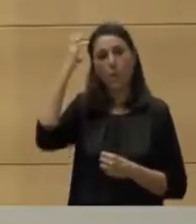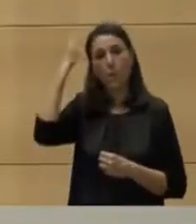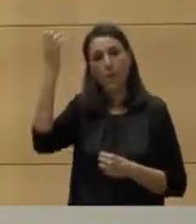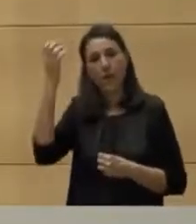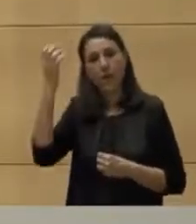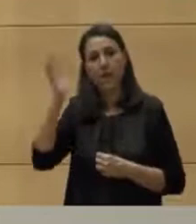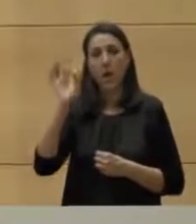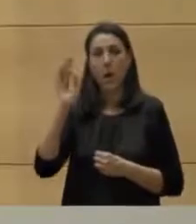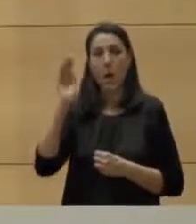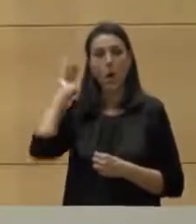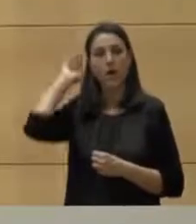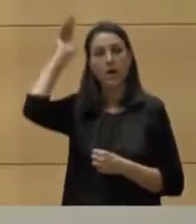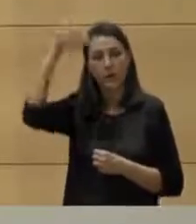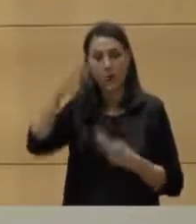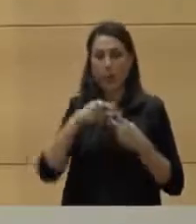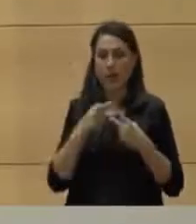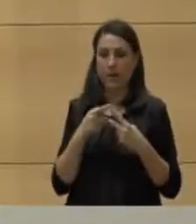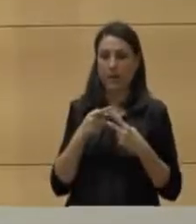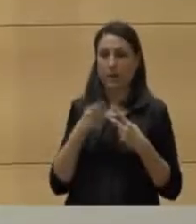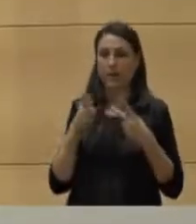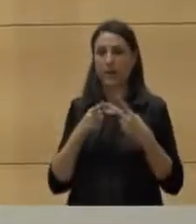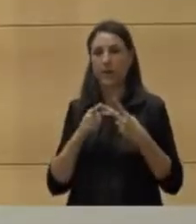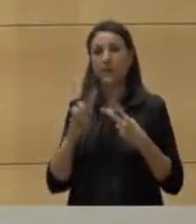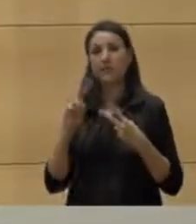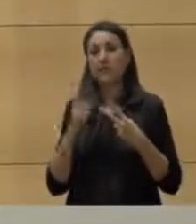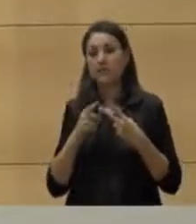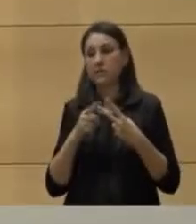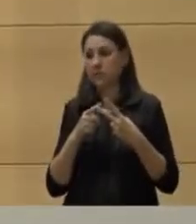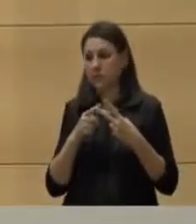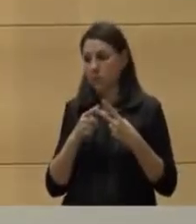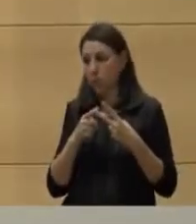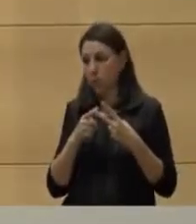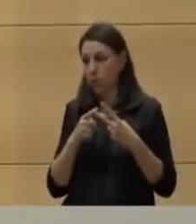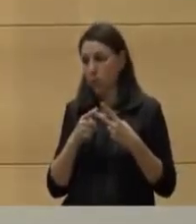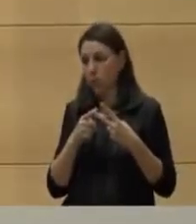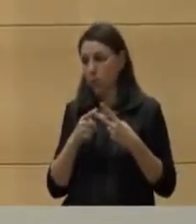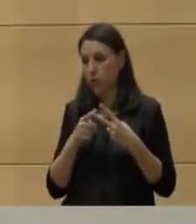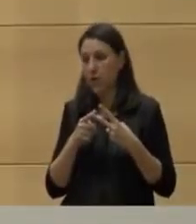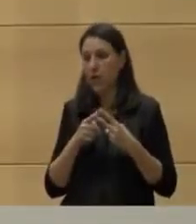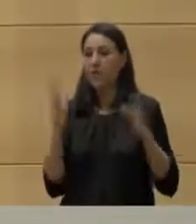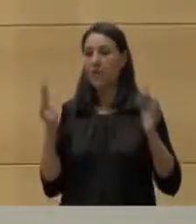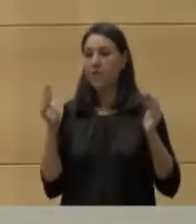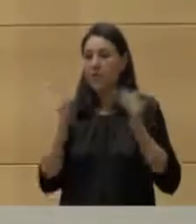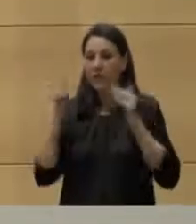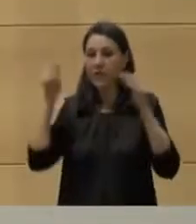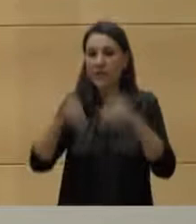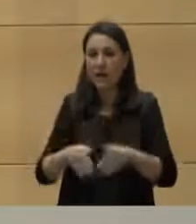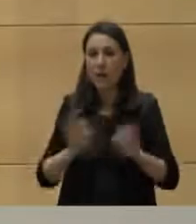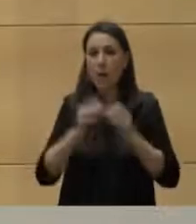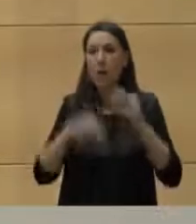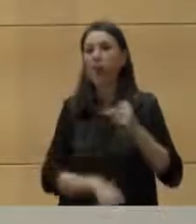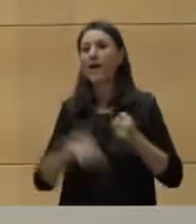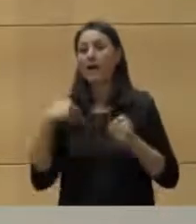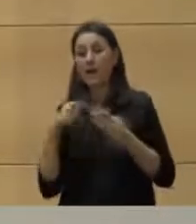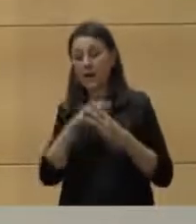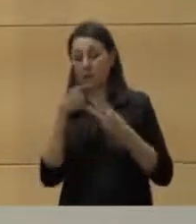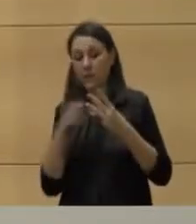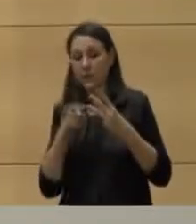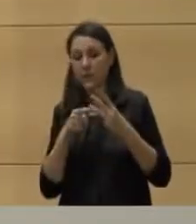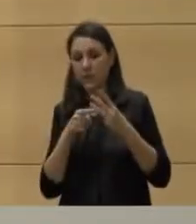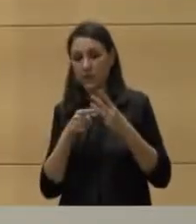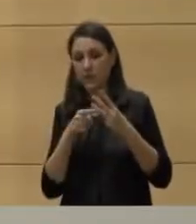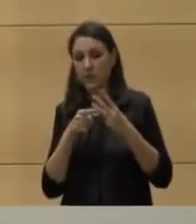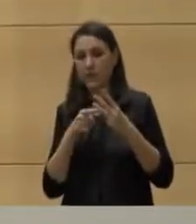república. El segundo, la articulación interna del Estado, centralismo o federalismo. Y el tercero,